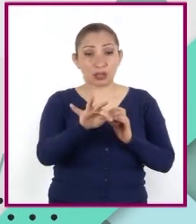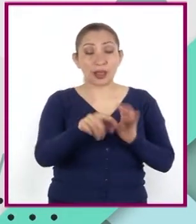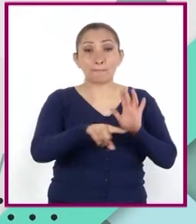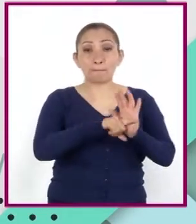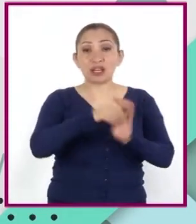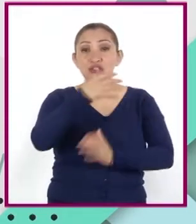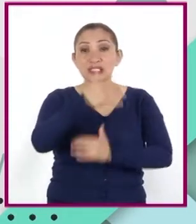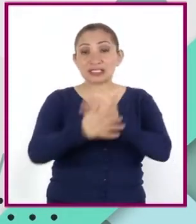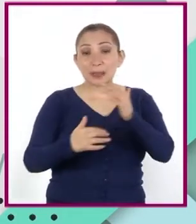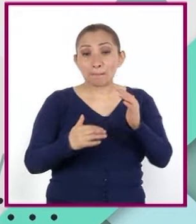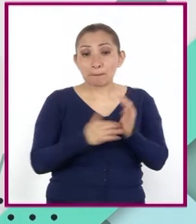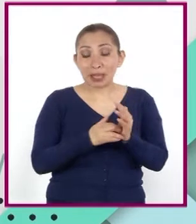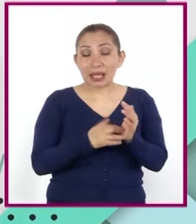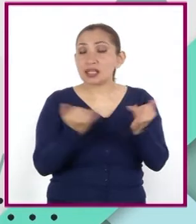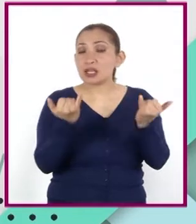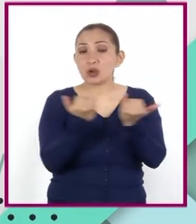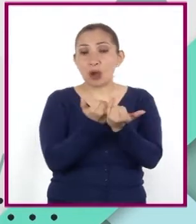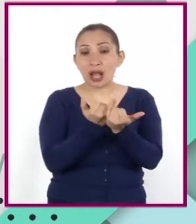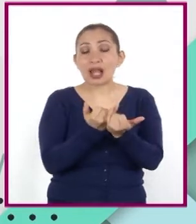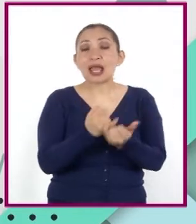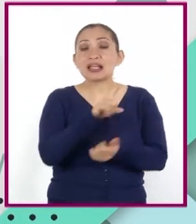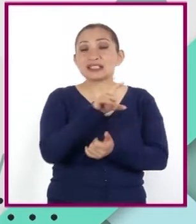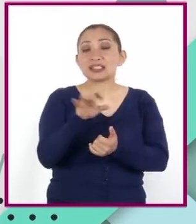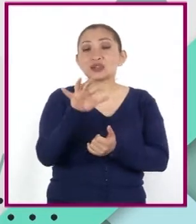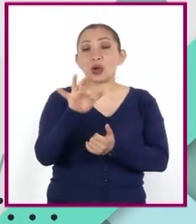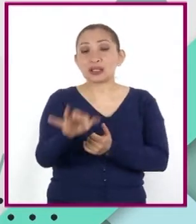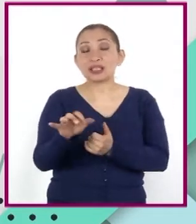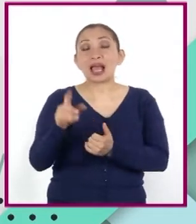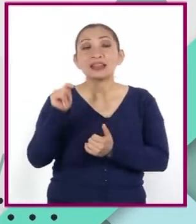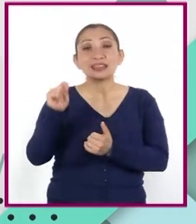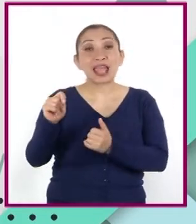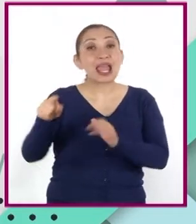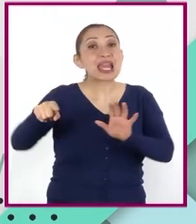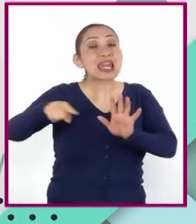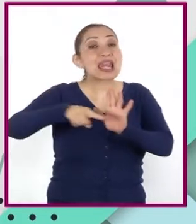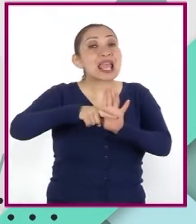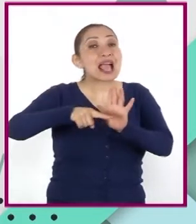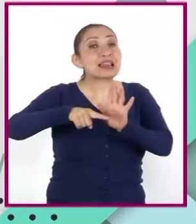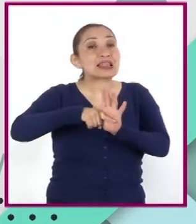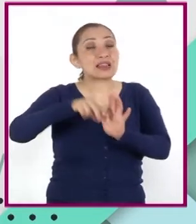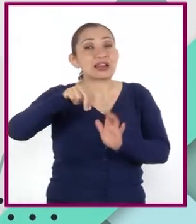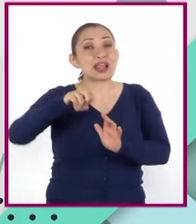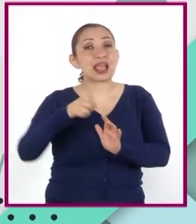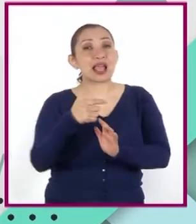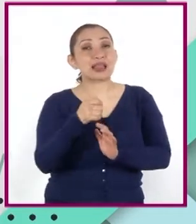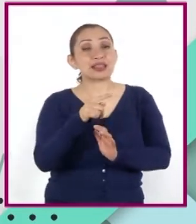2.250 menos 15.000 es igual a 750t negativo.